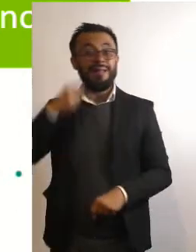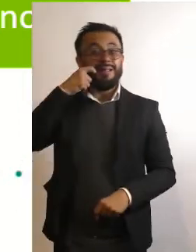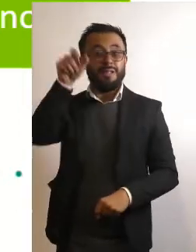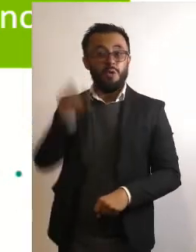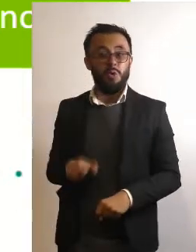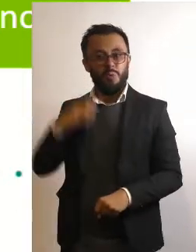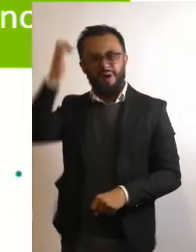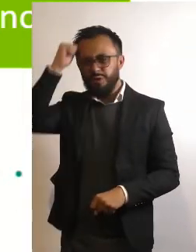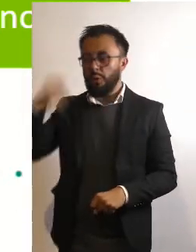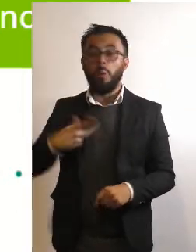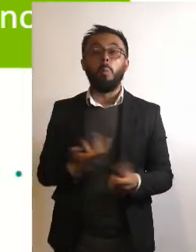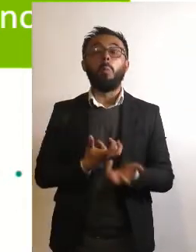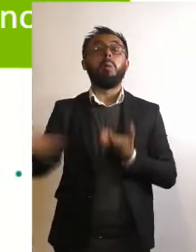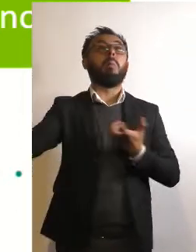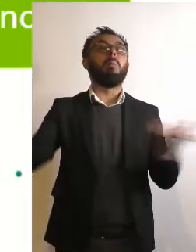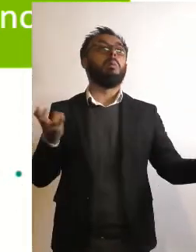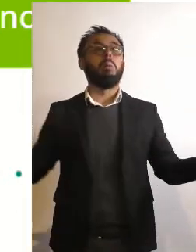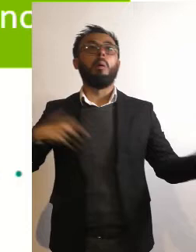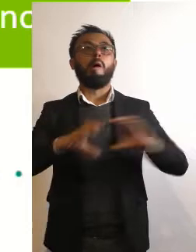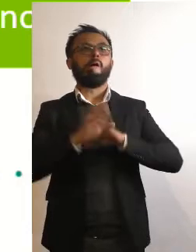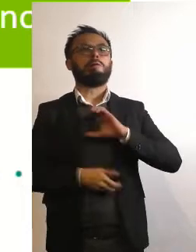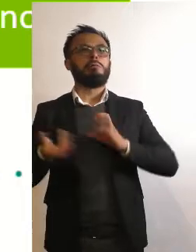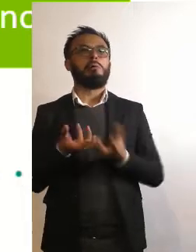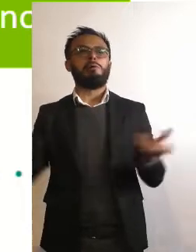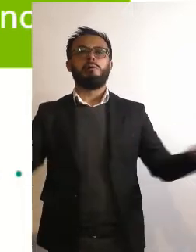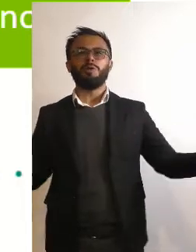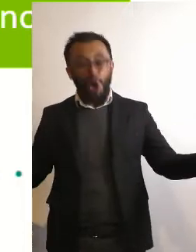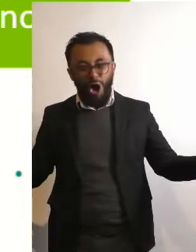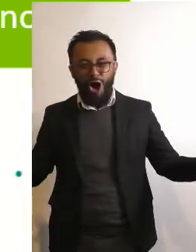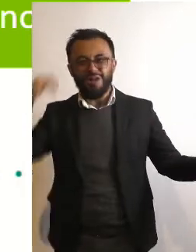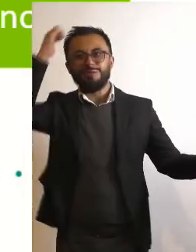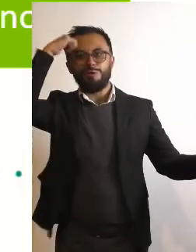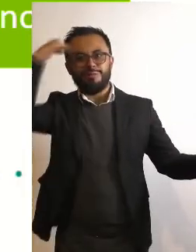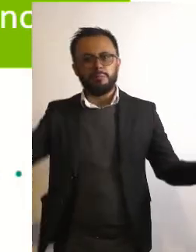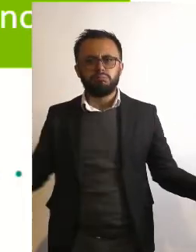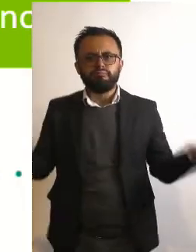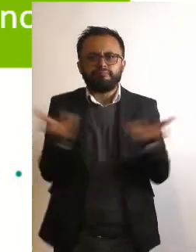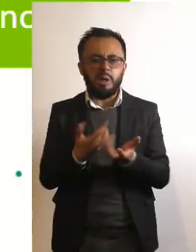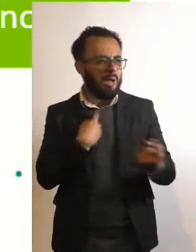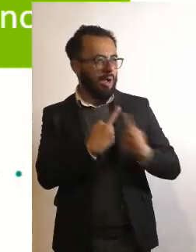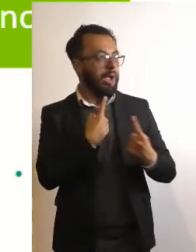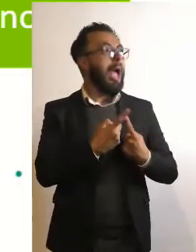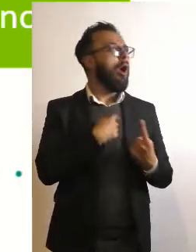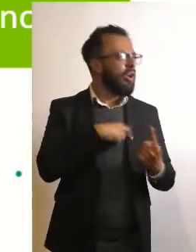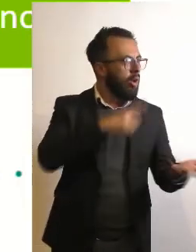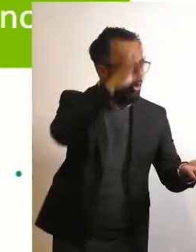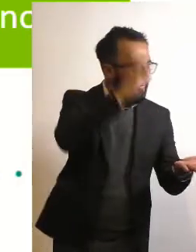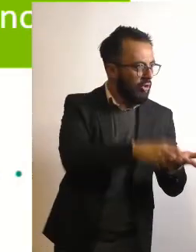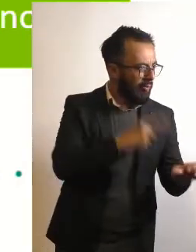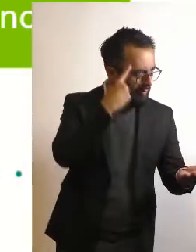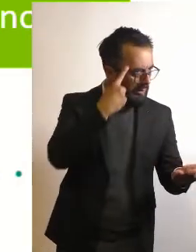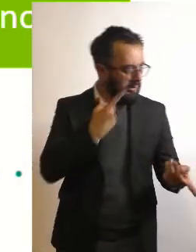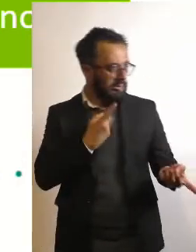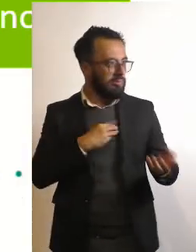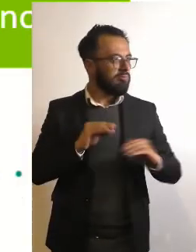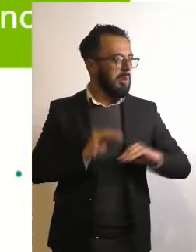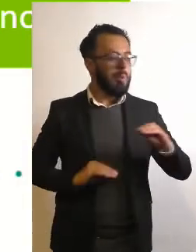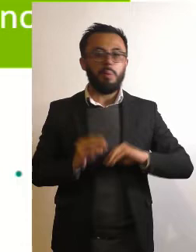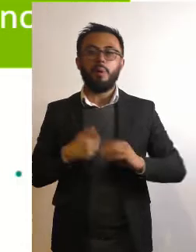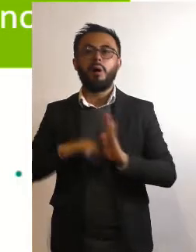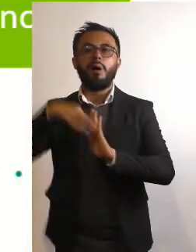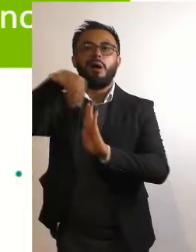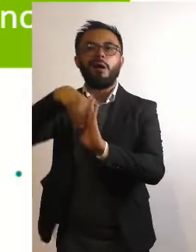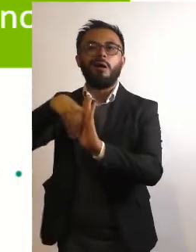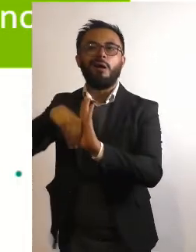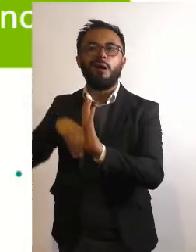conversaran entre sí los docentes y pudiesen estructurar esos módulos a partir de unos núcleos